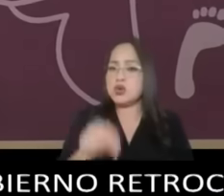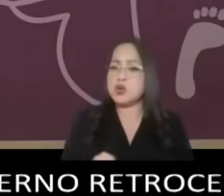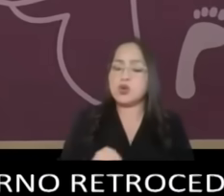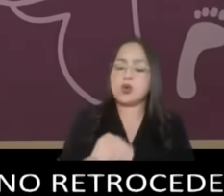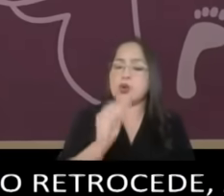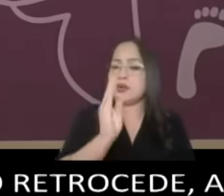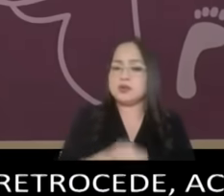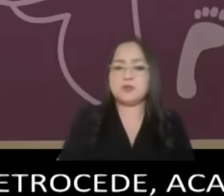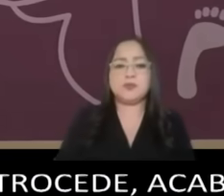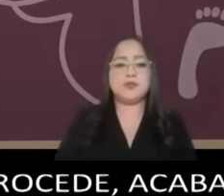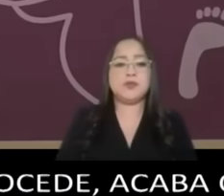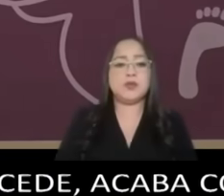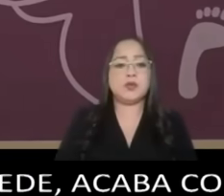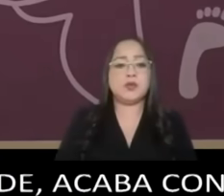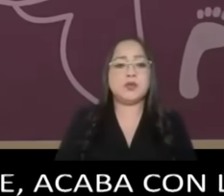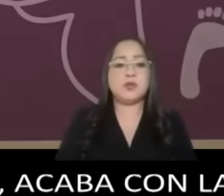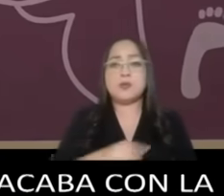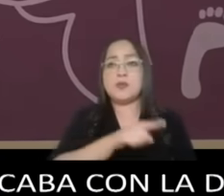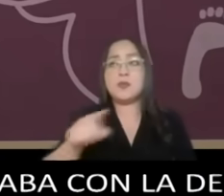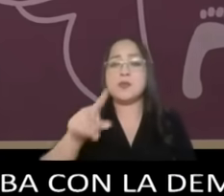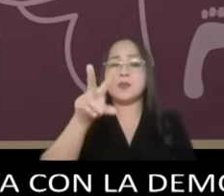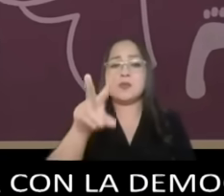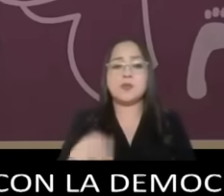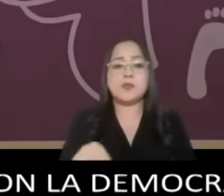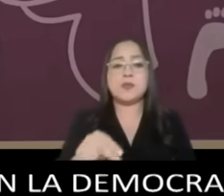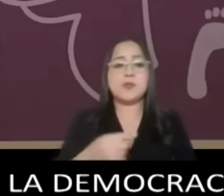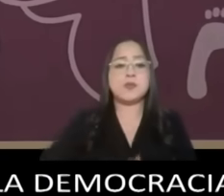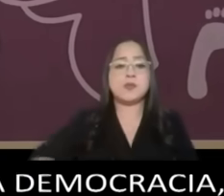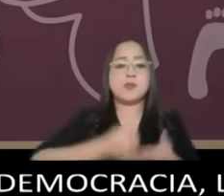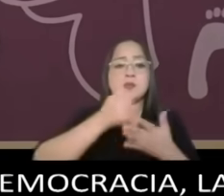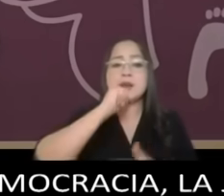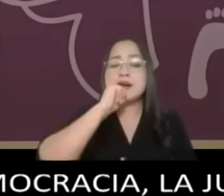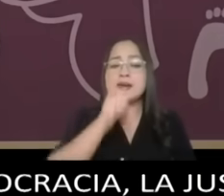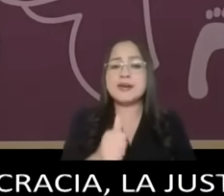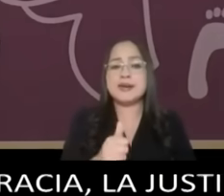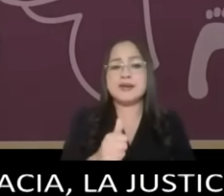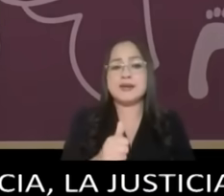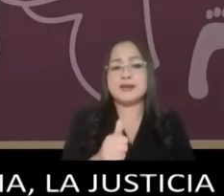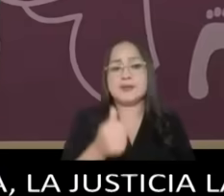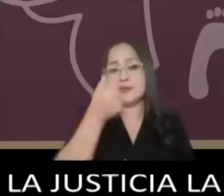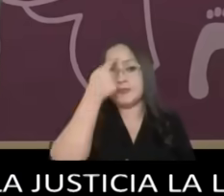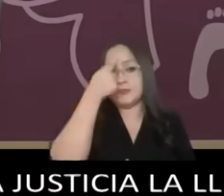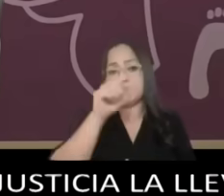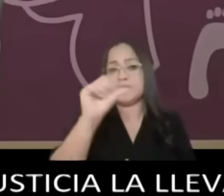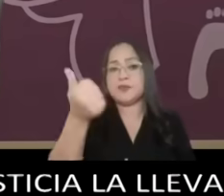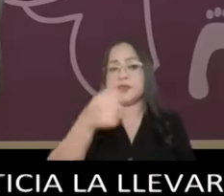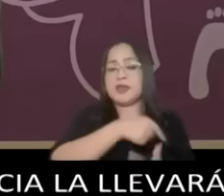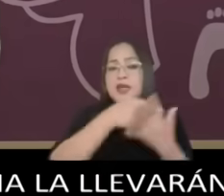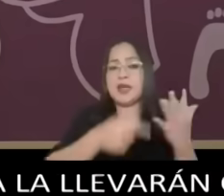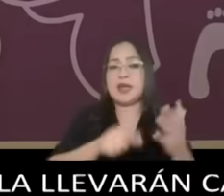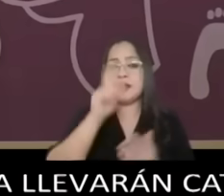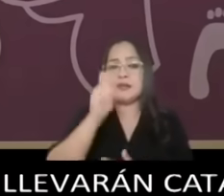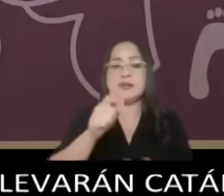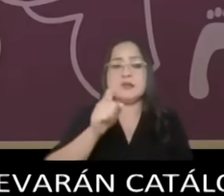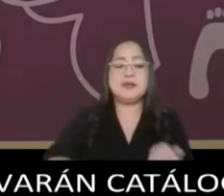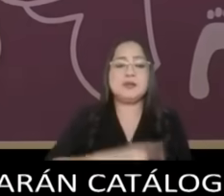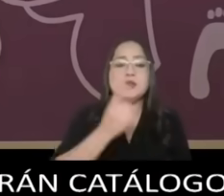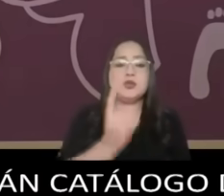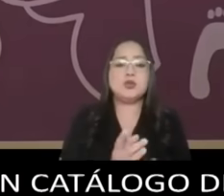efectivamente se divulgó testimonios difundidos justamente, como tú lo señalas, por Luis